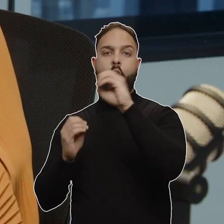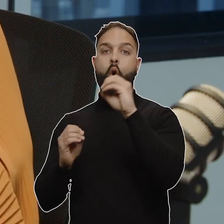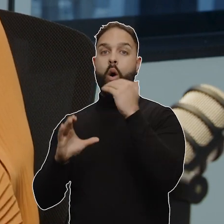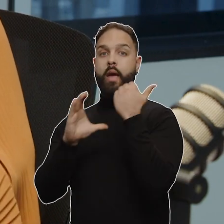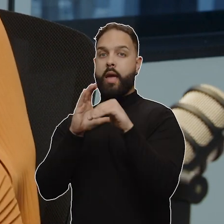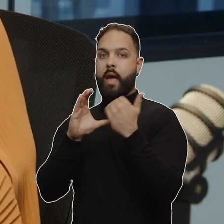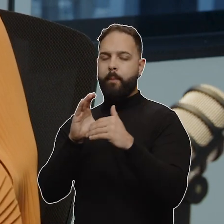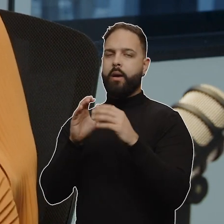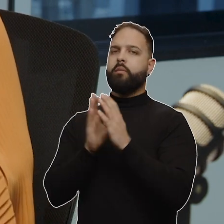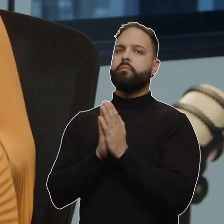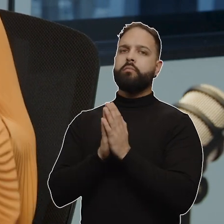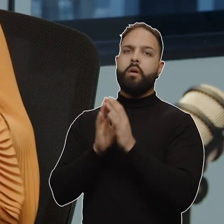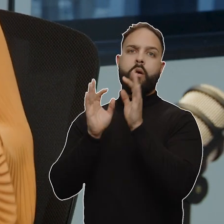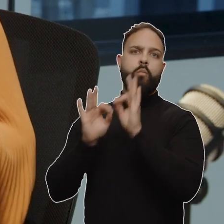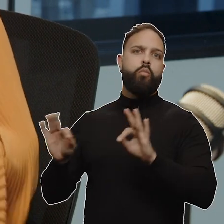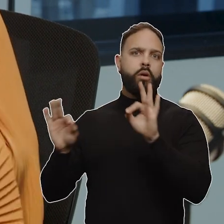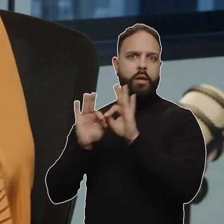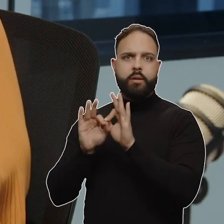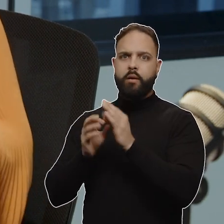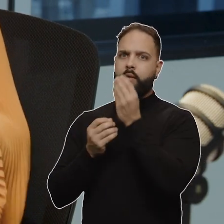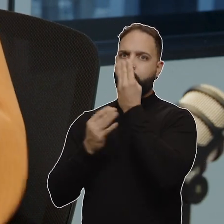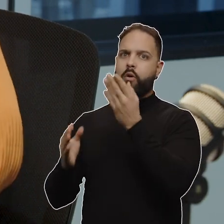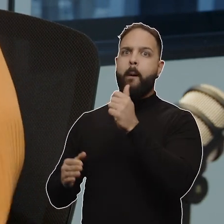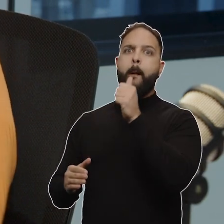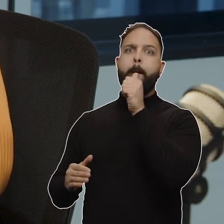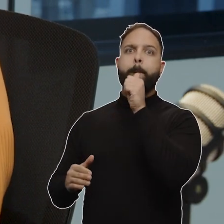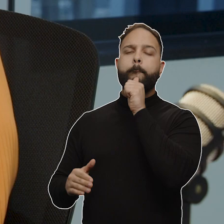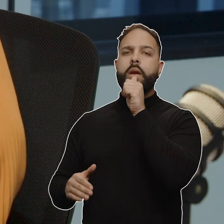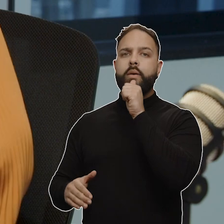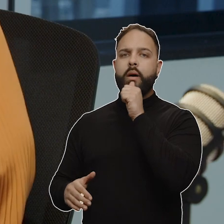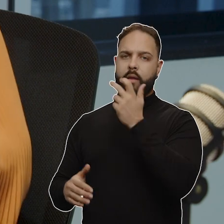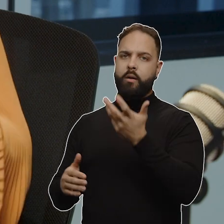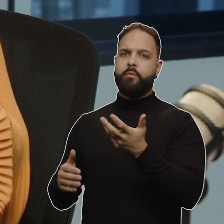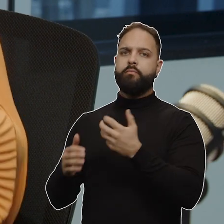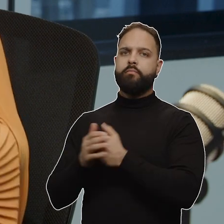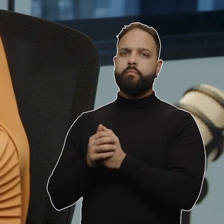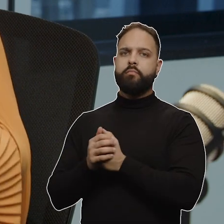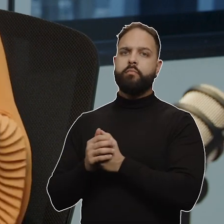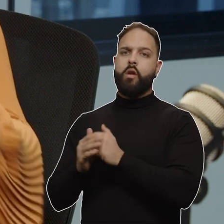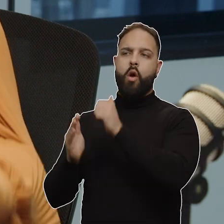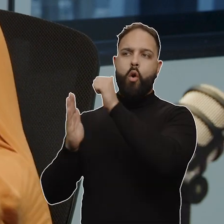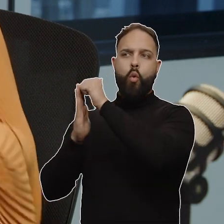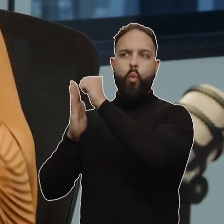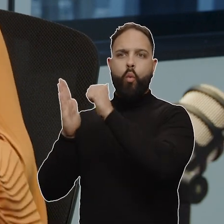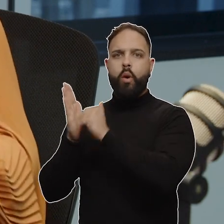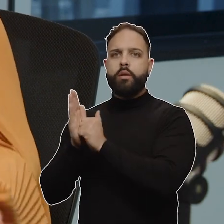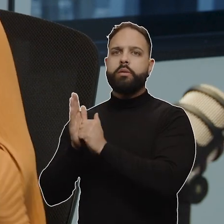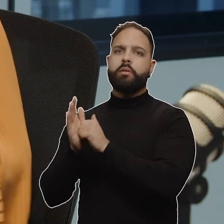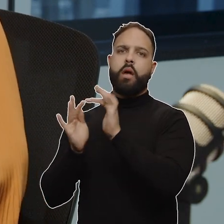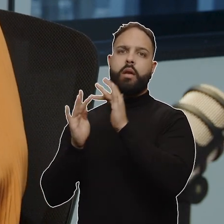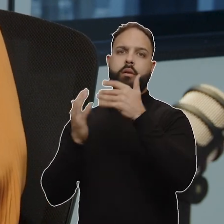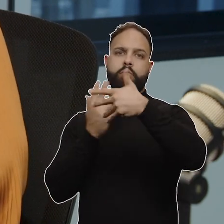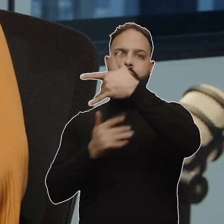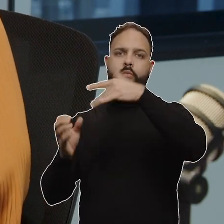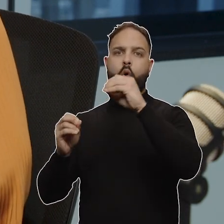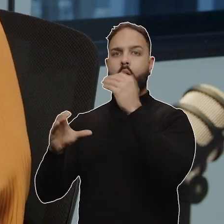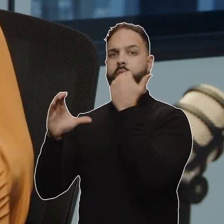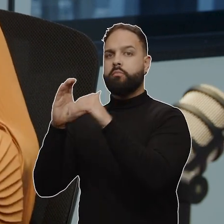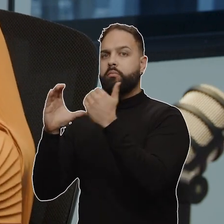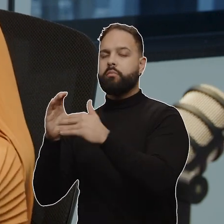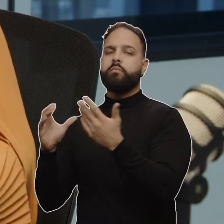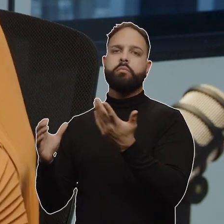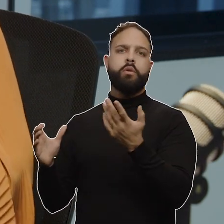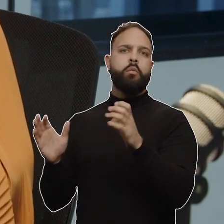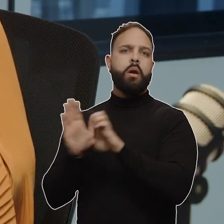correos electrónicos, se debe mantener de modo privado esa cuenta de red social o correo